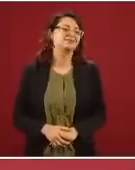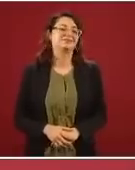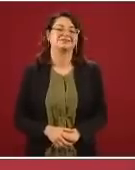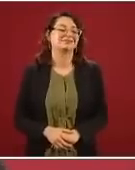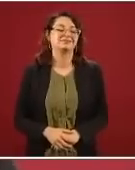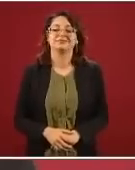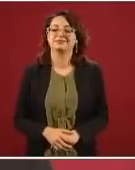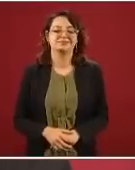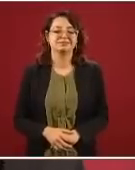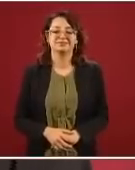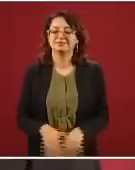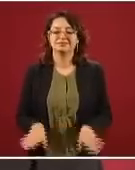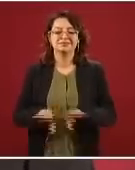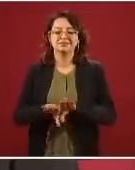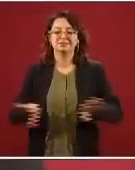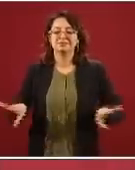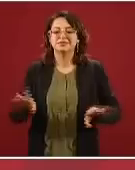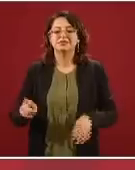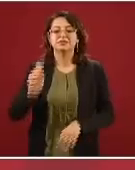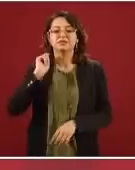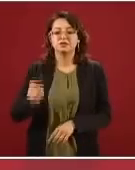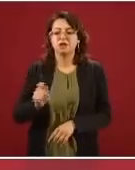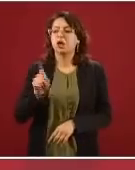mensajes de ida y vuelta,